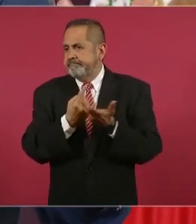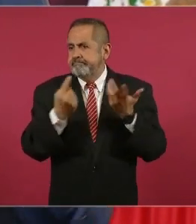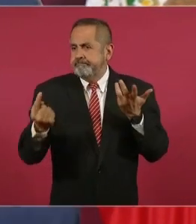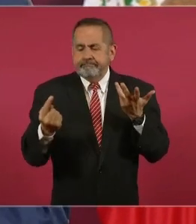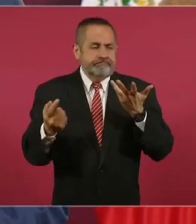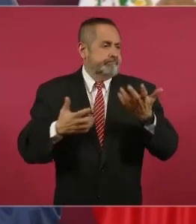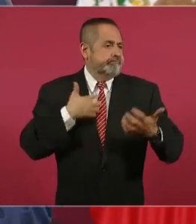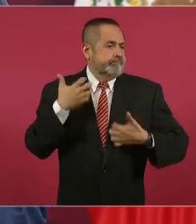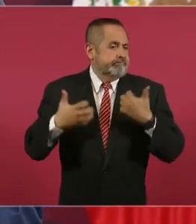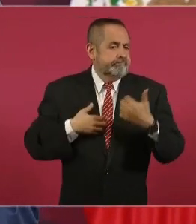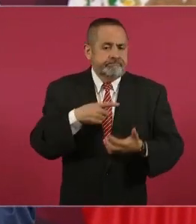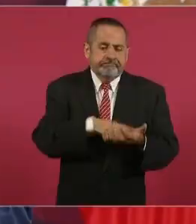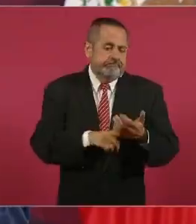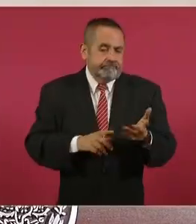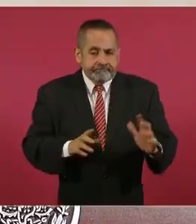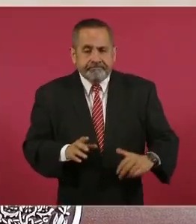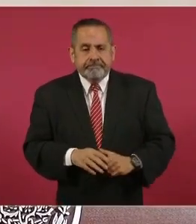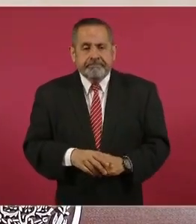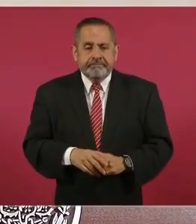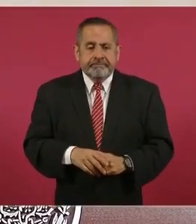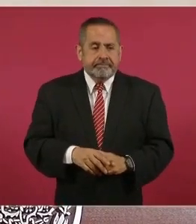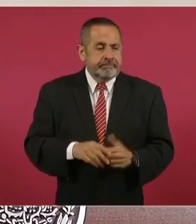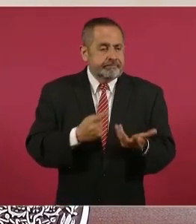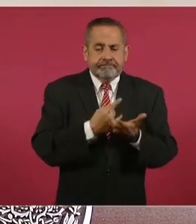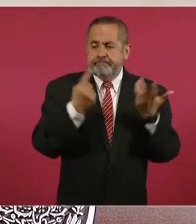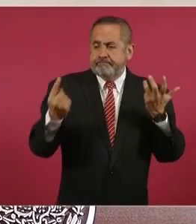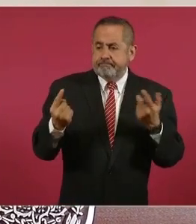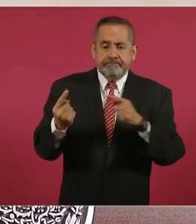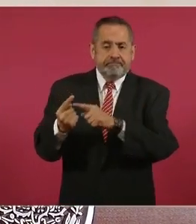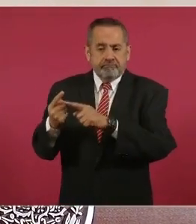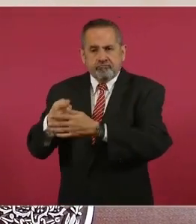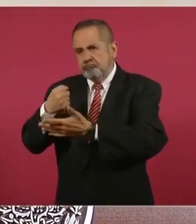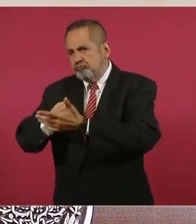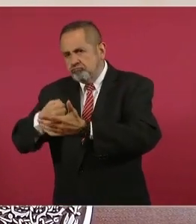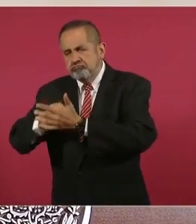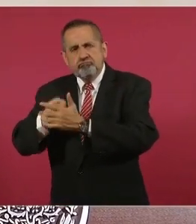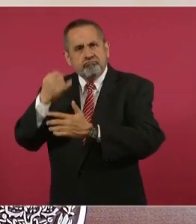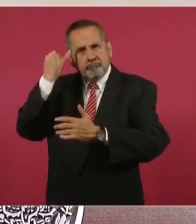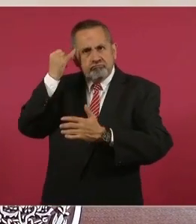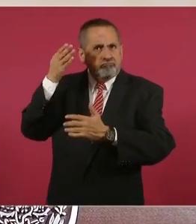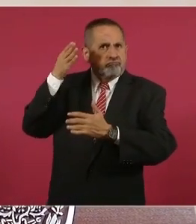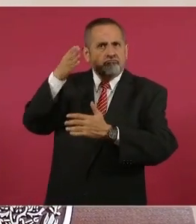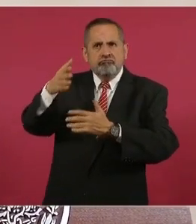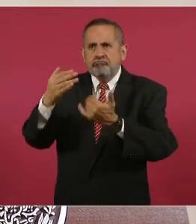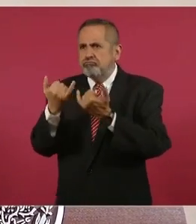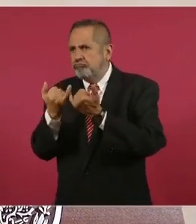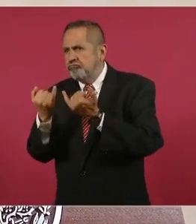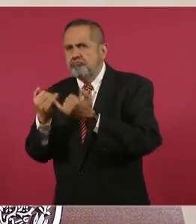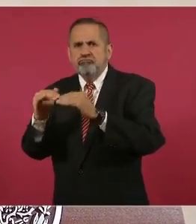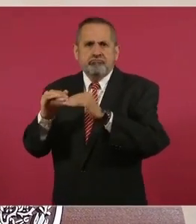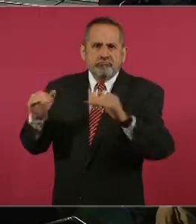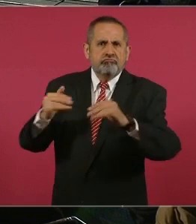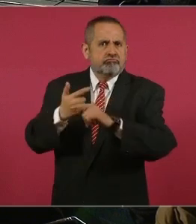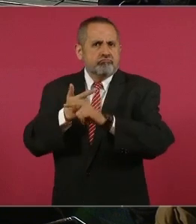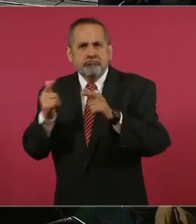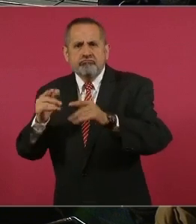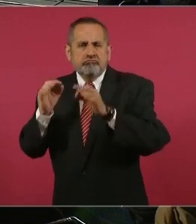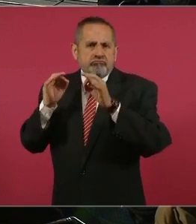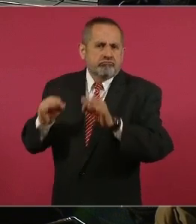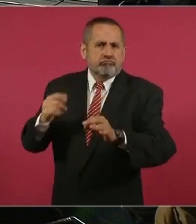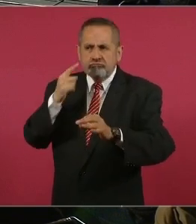clases acomodadas, luchara, porque era un hombre con ideales, libertario, que quería